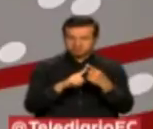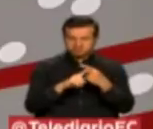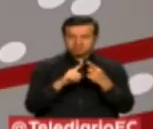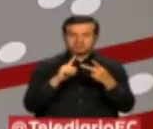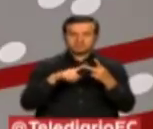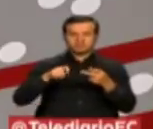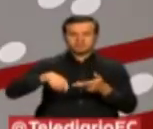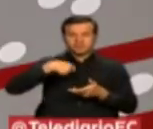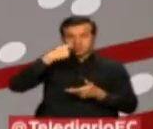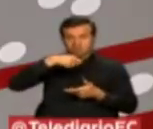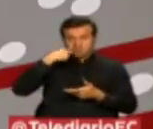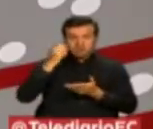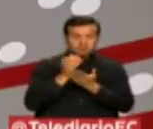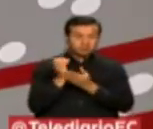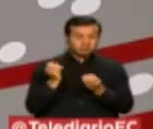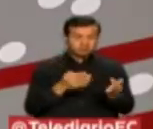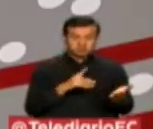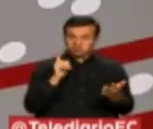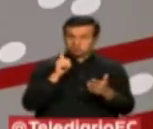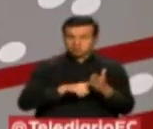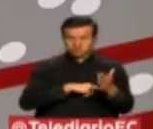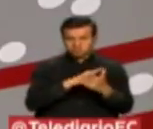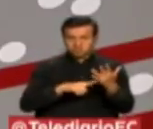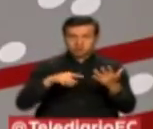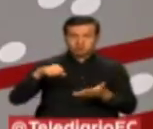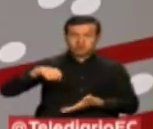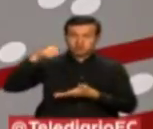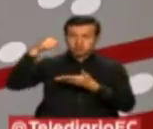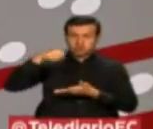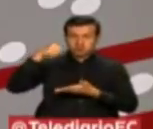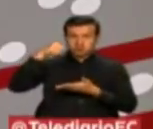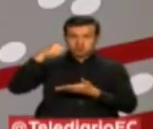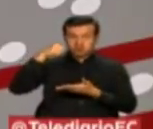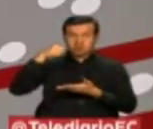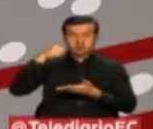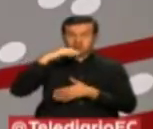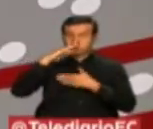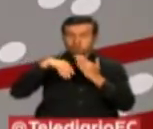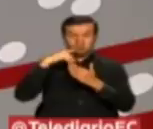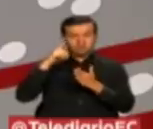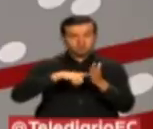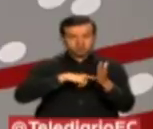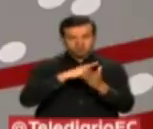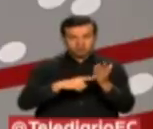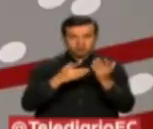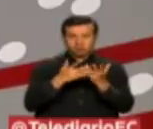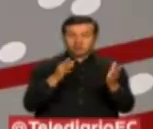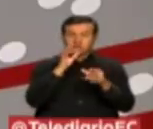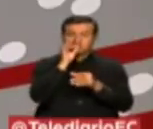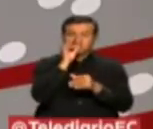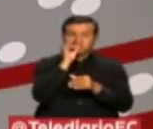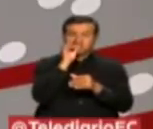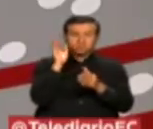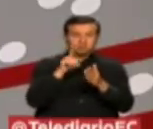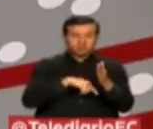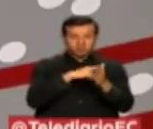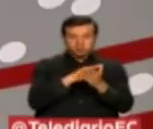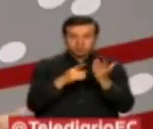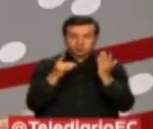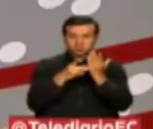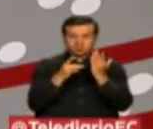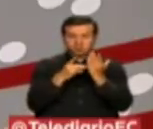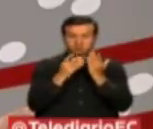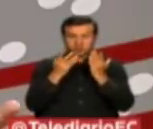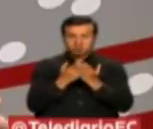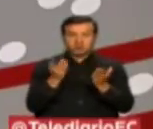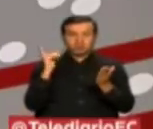cubiertos desechables, de fundas rolón y fundas camiseta de plástico, de sorbetes, de espuma flex. Son